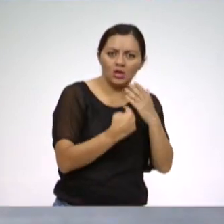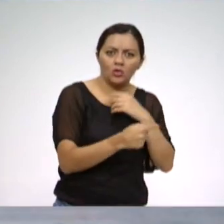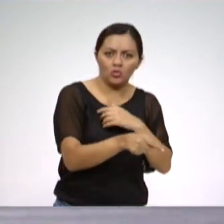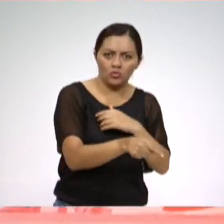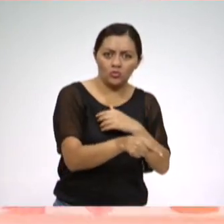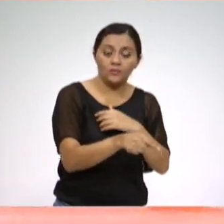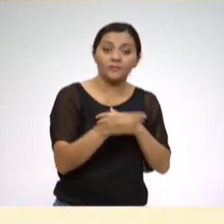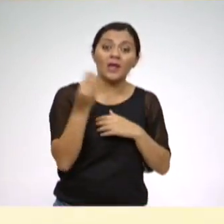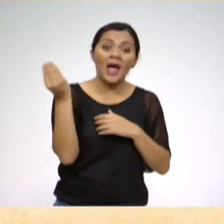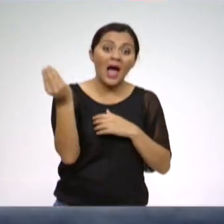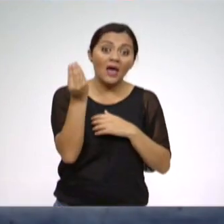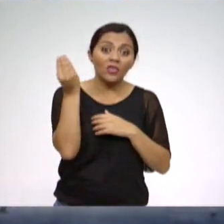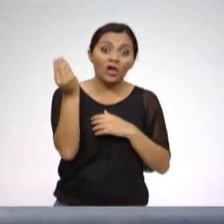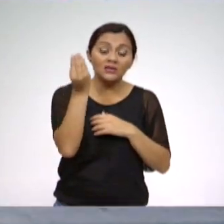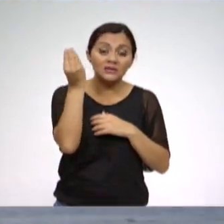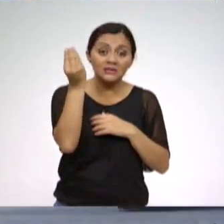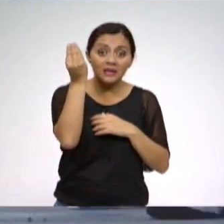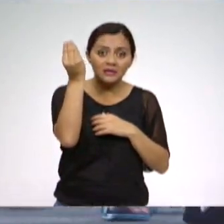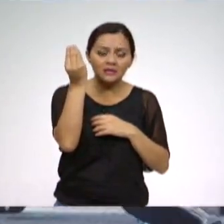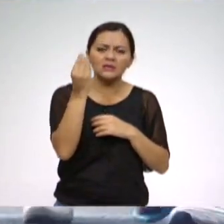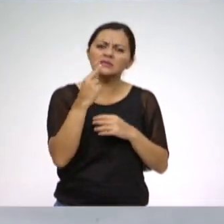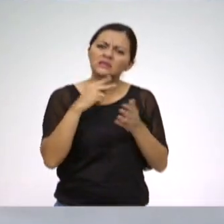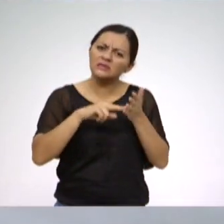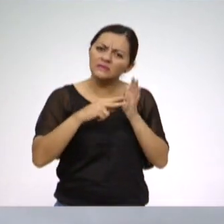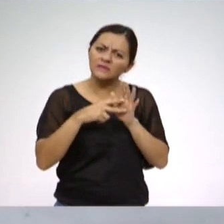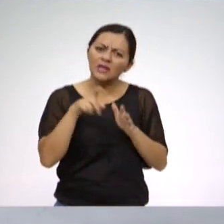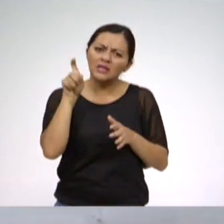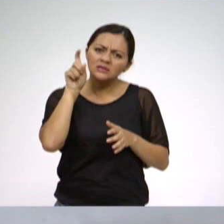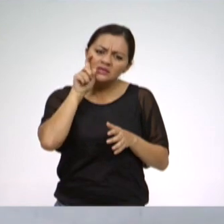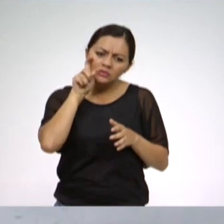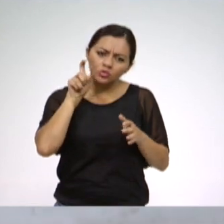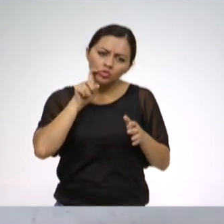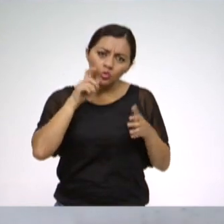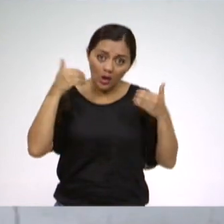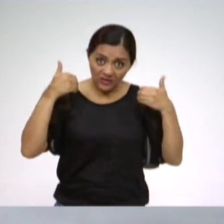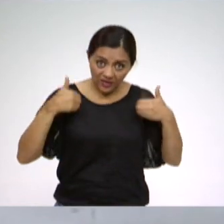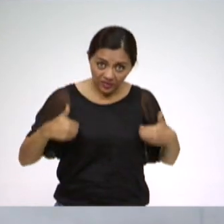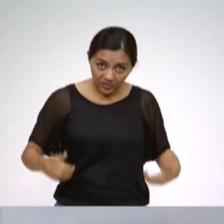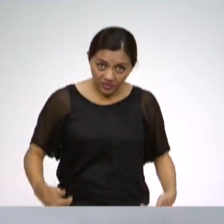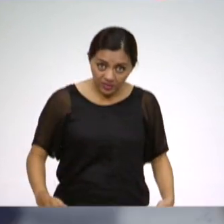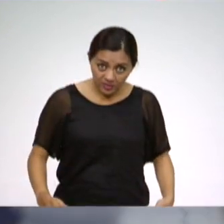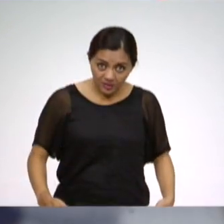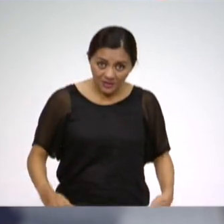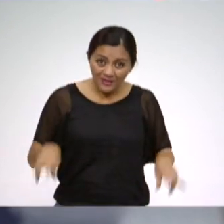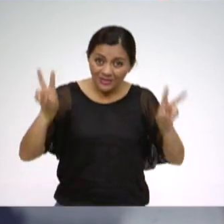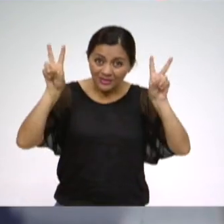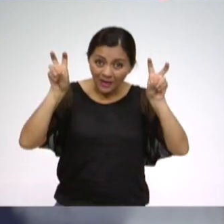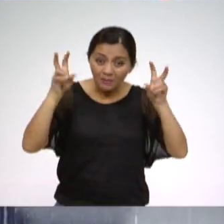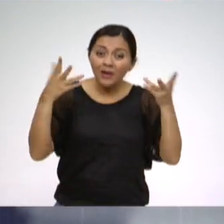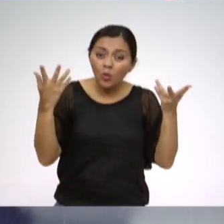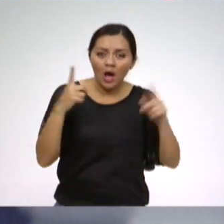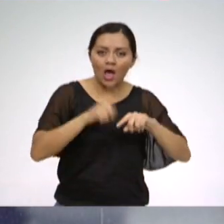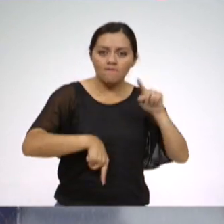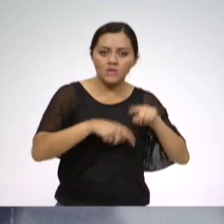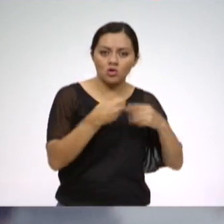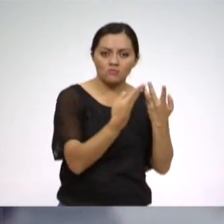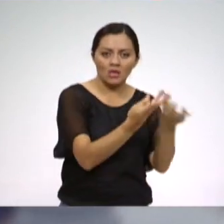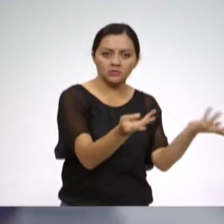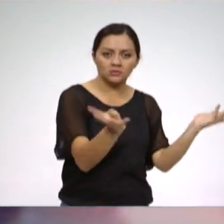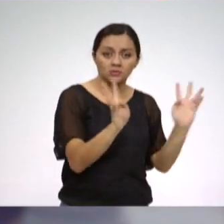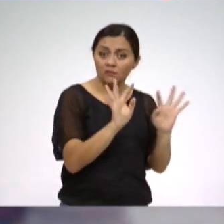Los adolescentes hablan de sexualidad, según varias investigaciones, con los amigos.